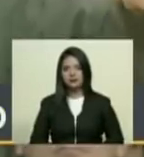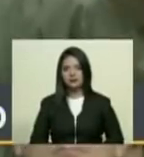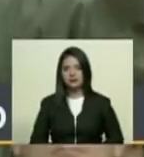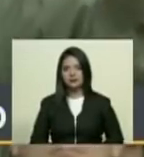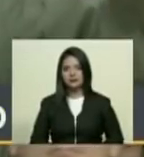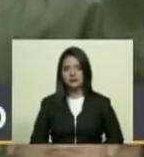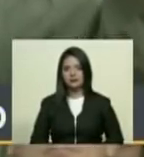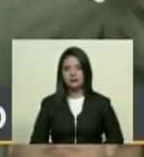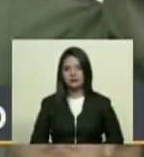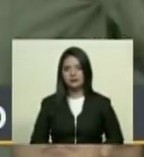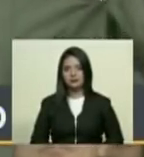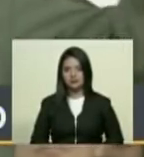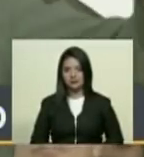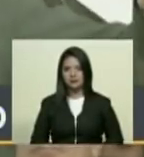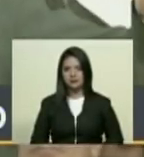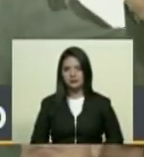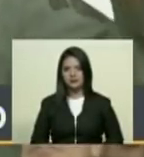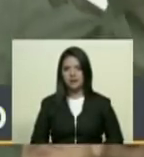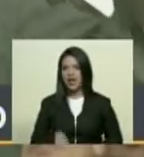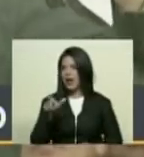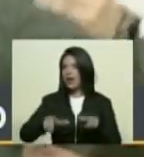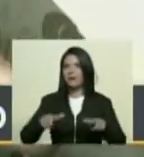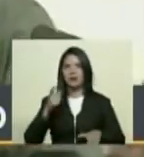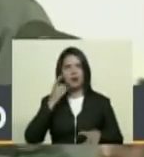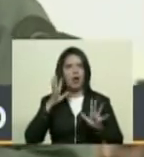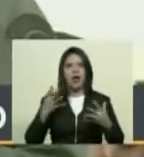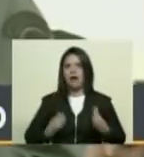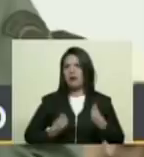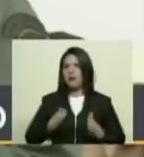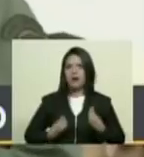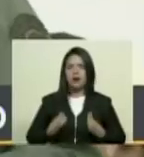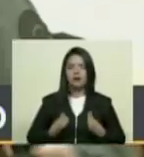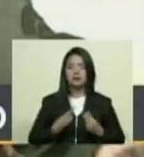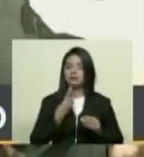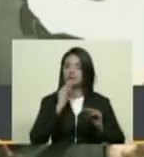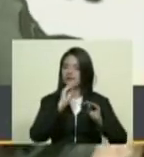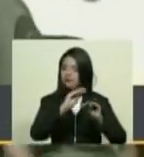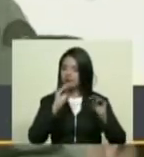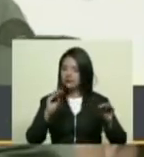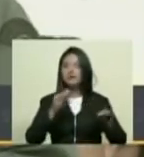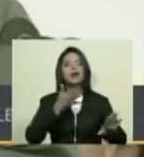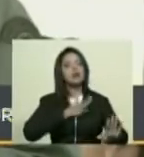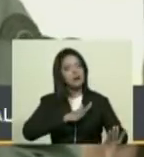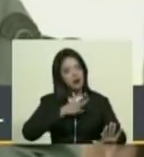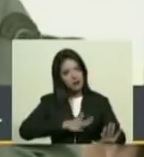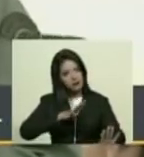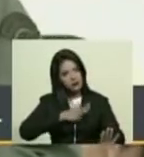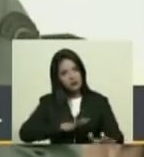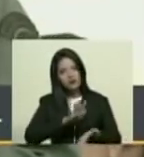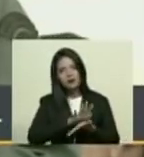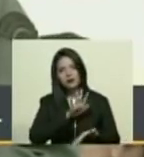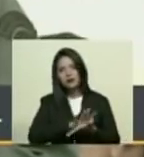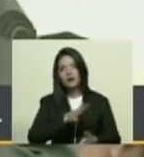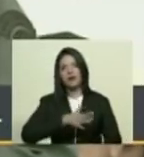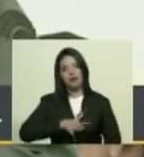Así que a los desesperados yo les digo, quédense tranquilos,